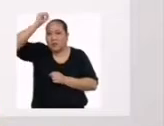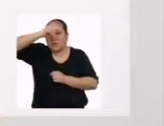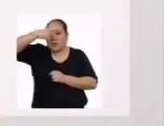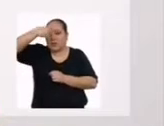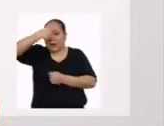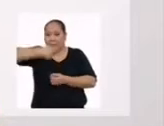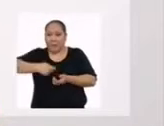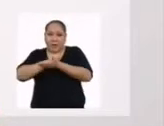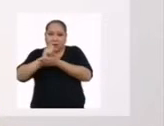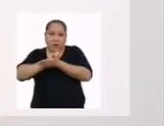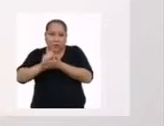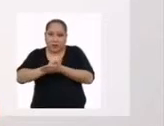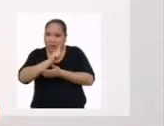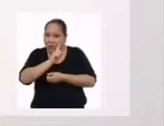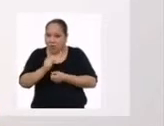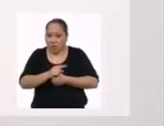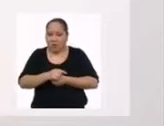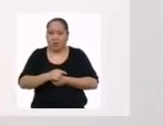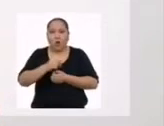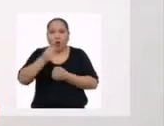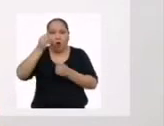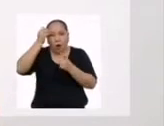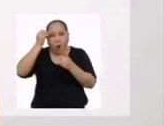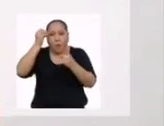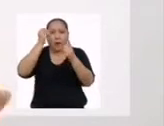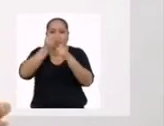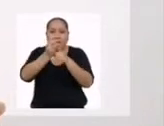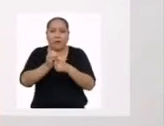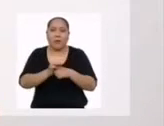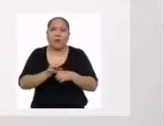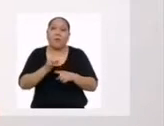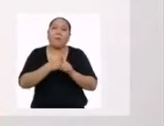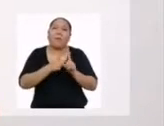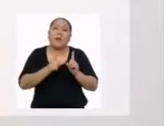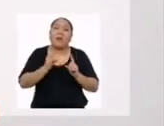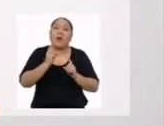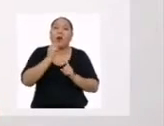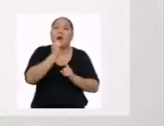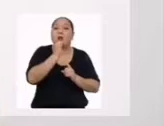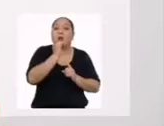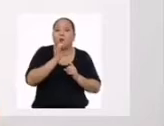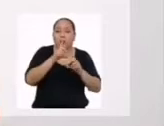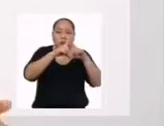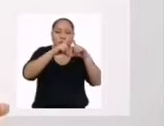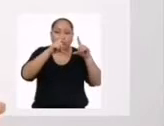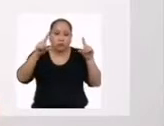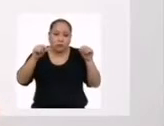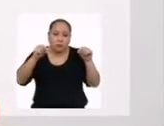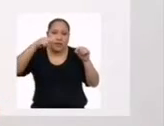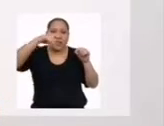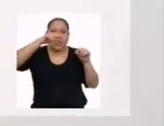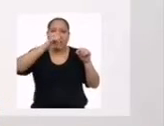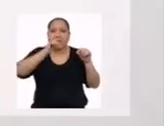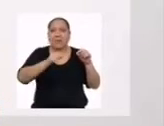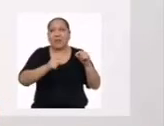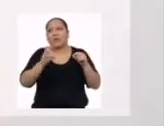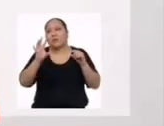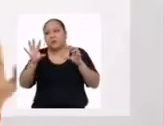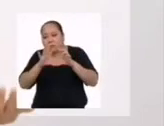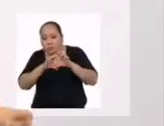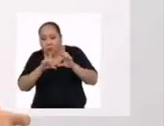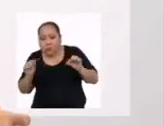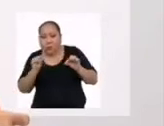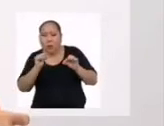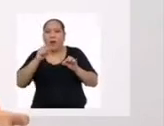escribiendo. Sin embargo, en algunos textos expositivos podemos encontrar párrafos narrativos, opinión,